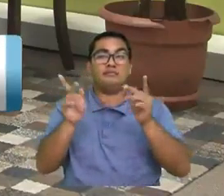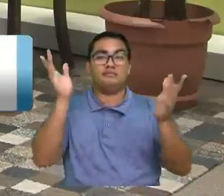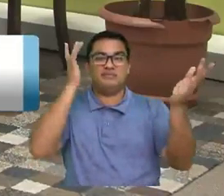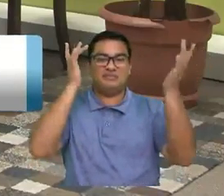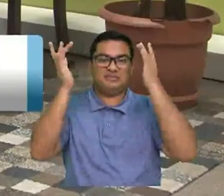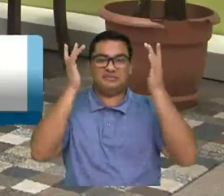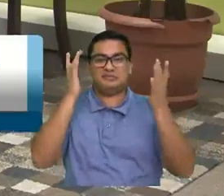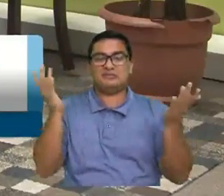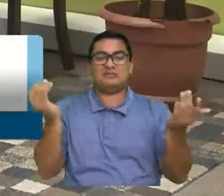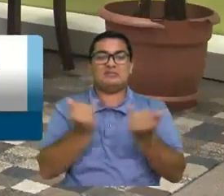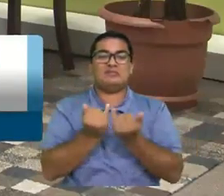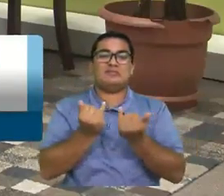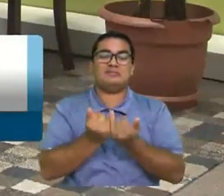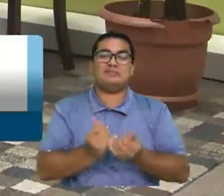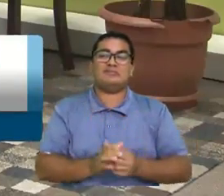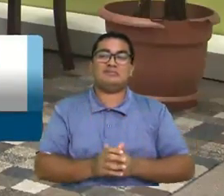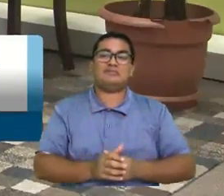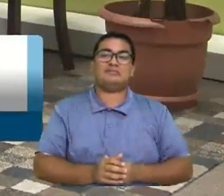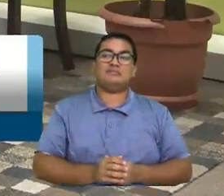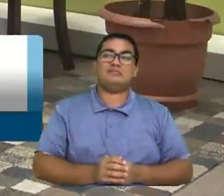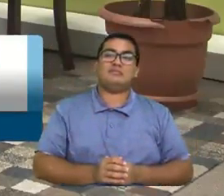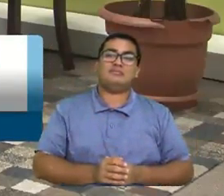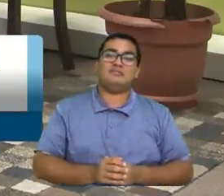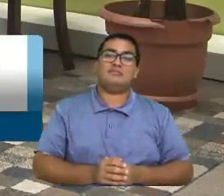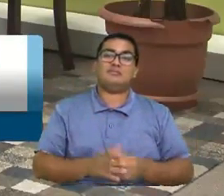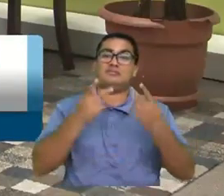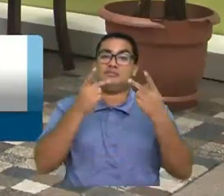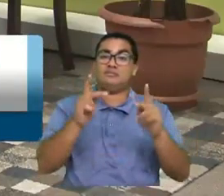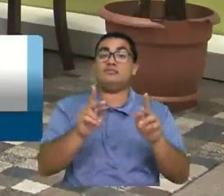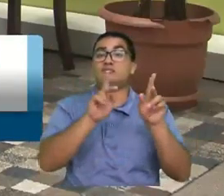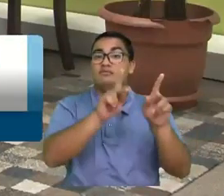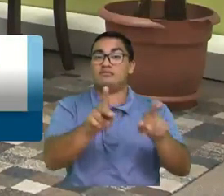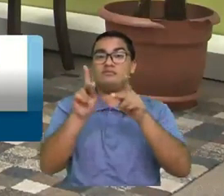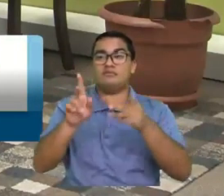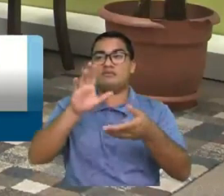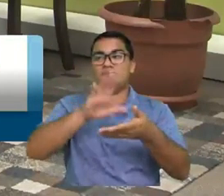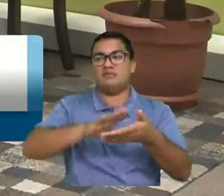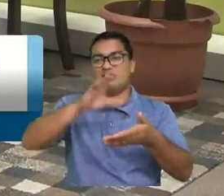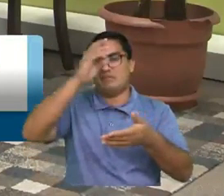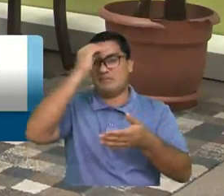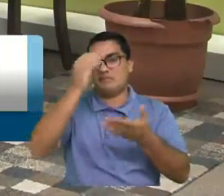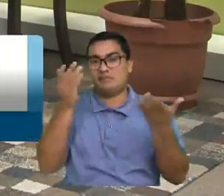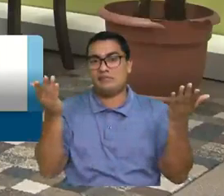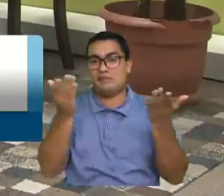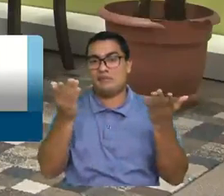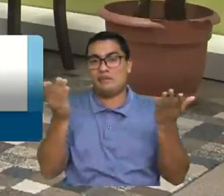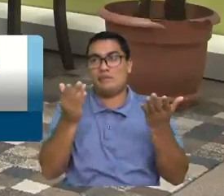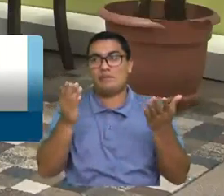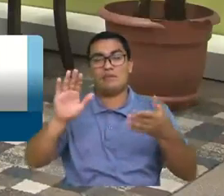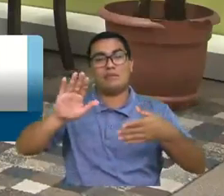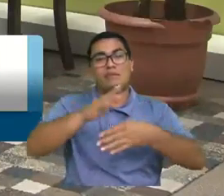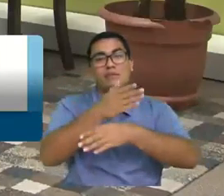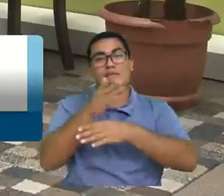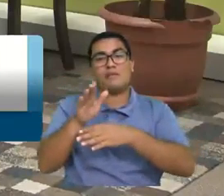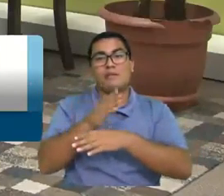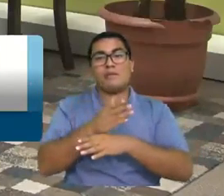pues, no es para menos. Pues. Sí, pero uno tiene que aprender, ¿verdad?, un poquito a diferenciar.